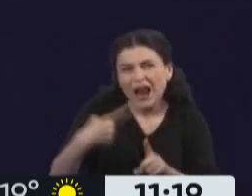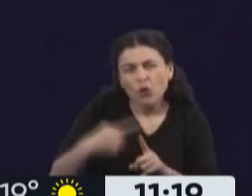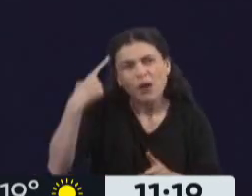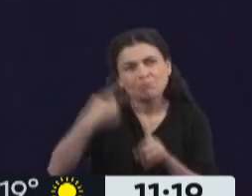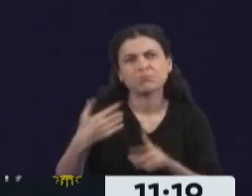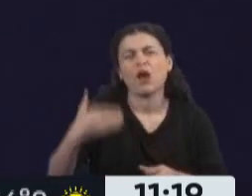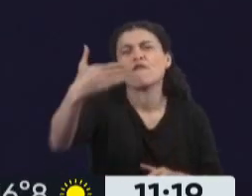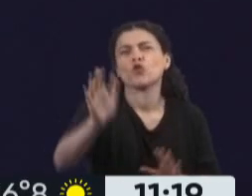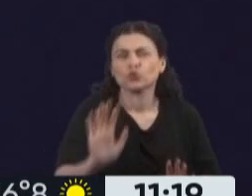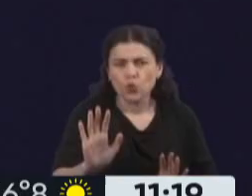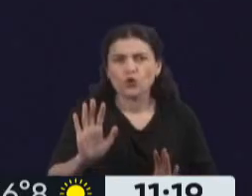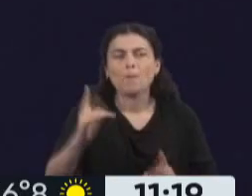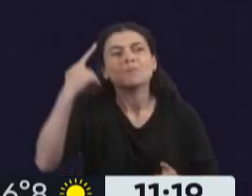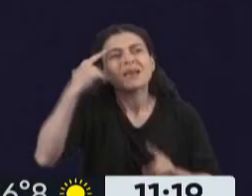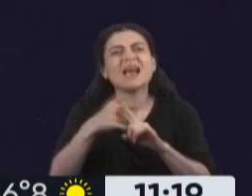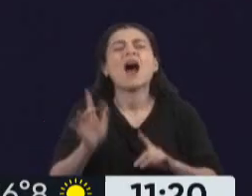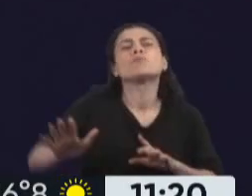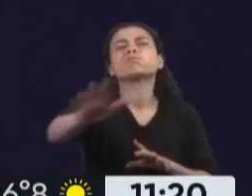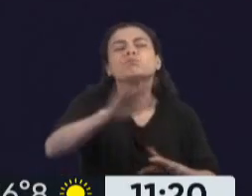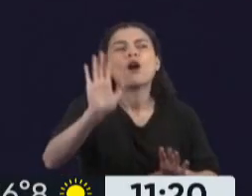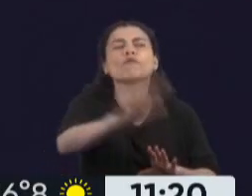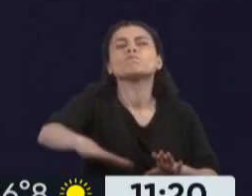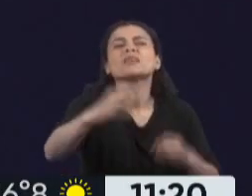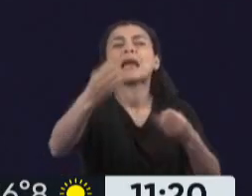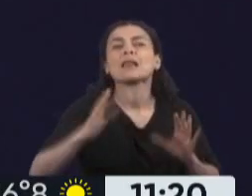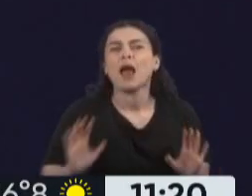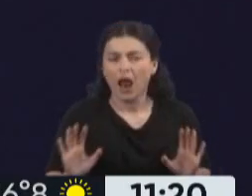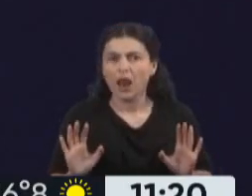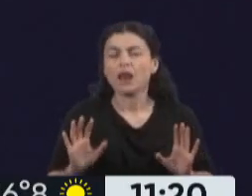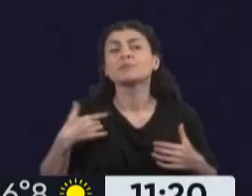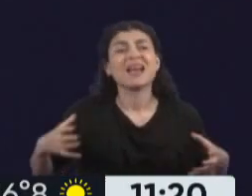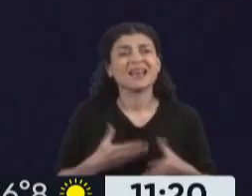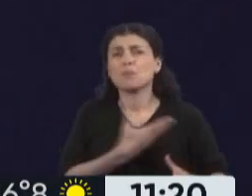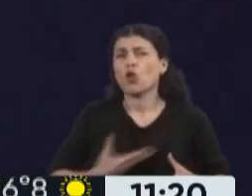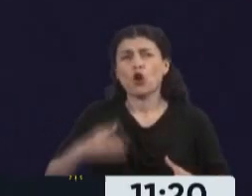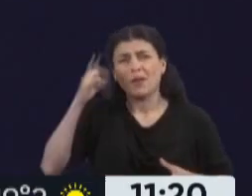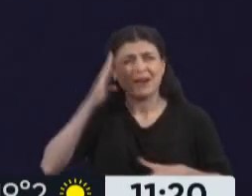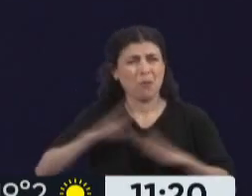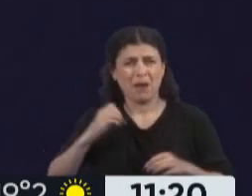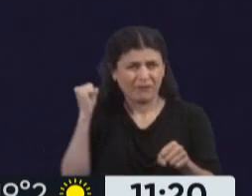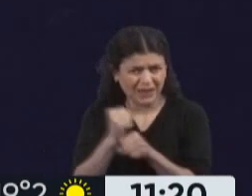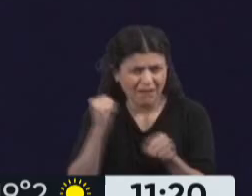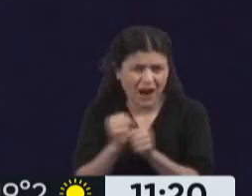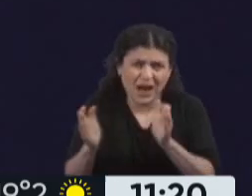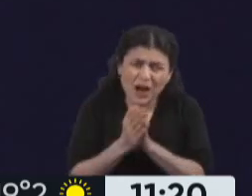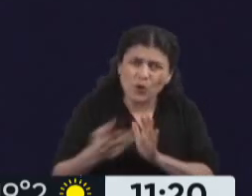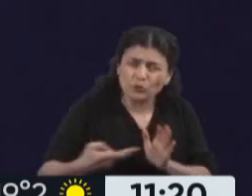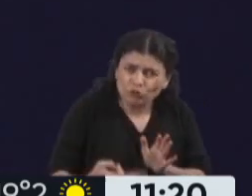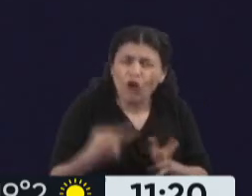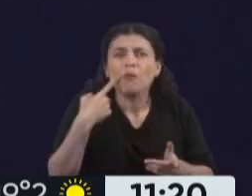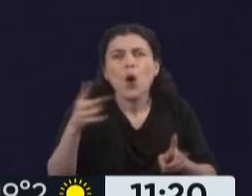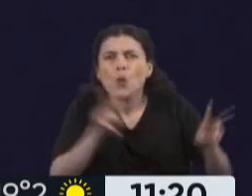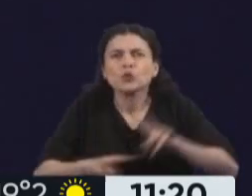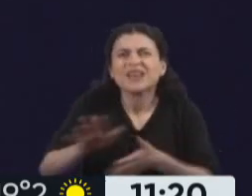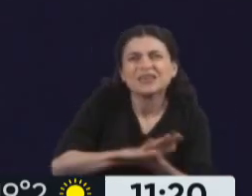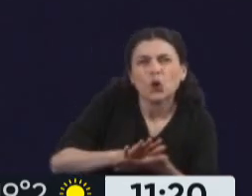si se quiere, un panorama de lo que ellos creen que va a ocurrir. El gobierno está haciendo todo lo posible para que lo que usted define como cuello